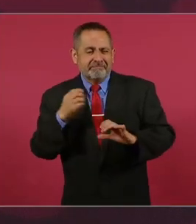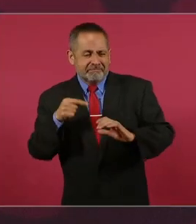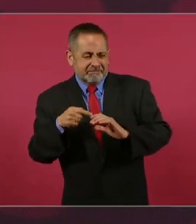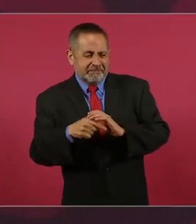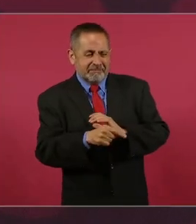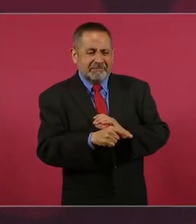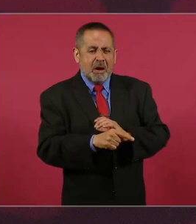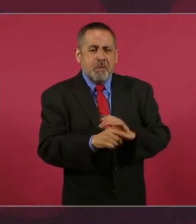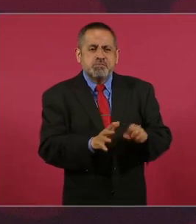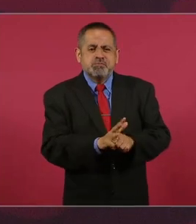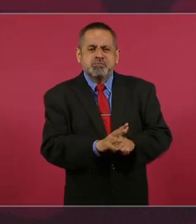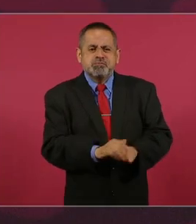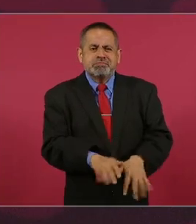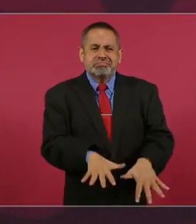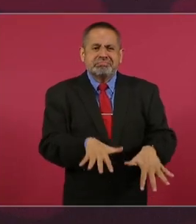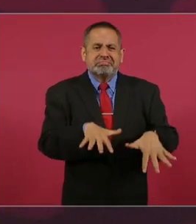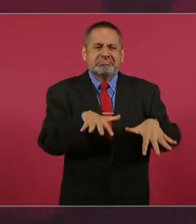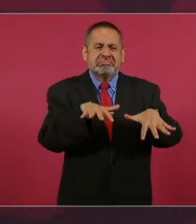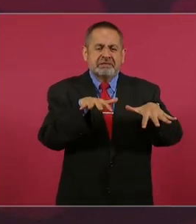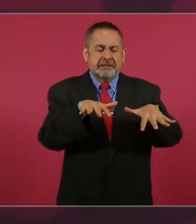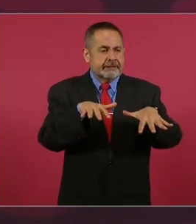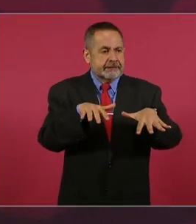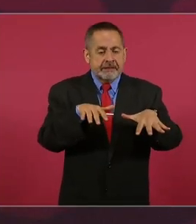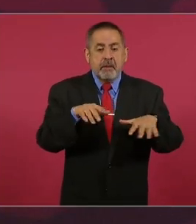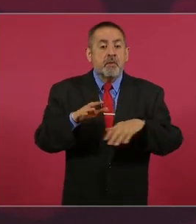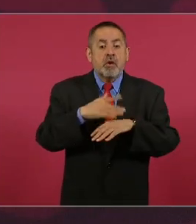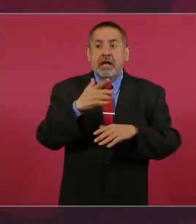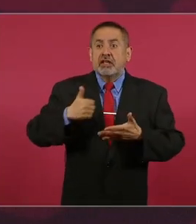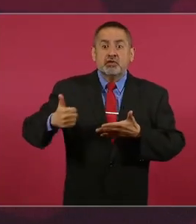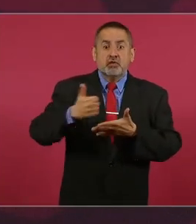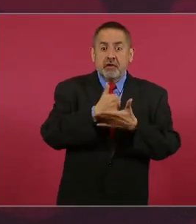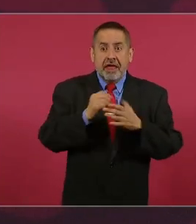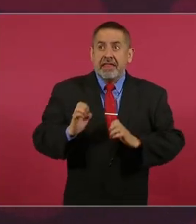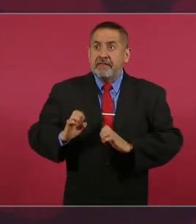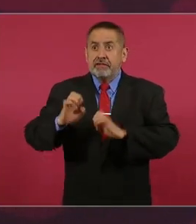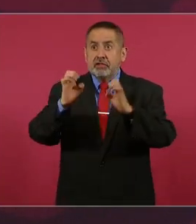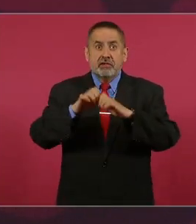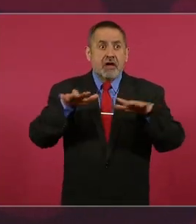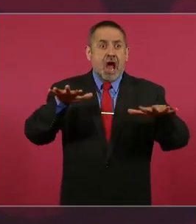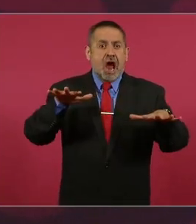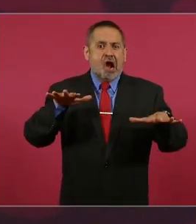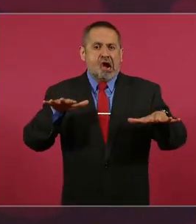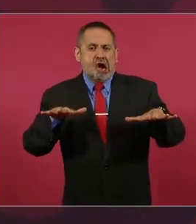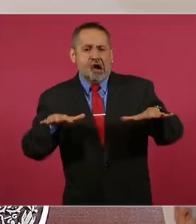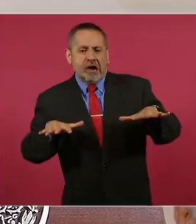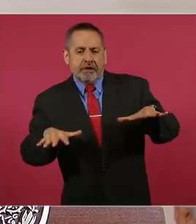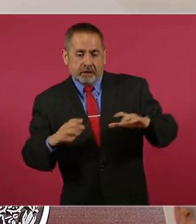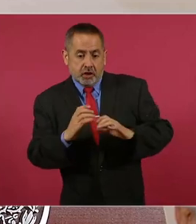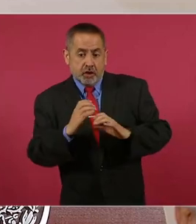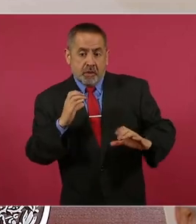la ciudad se ha ido hundiendo y el gran canal del desagüe